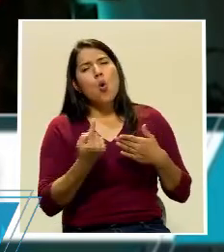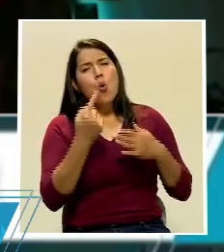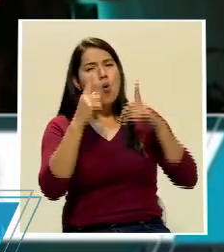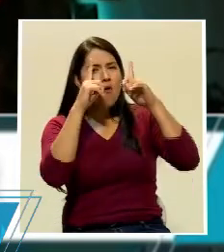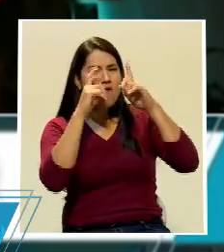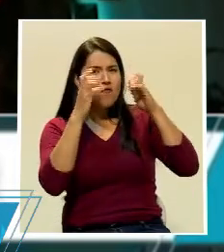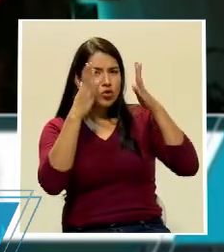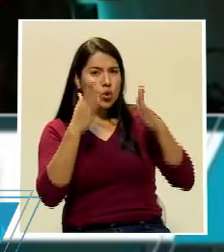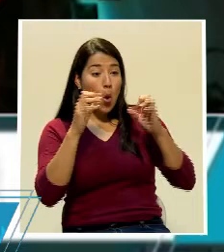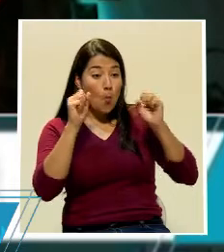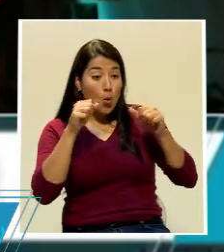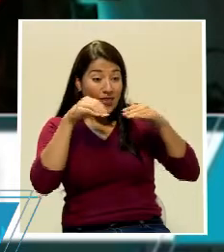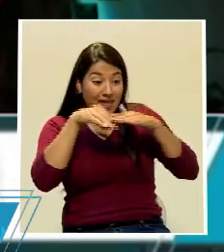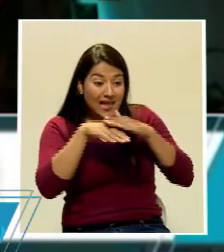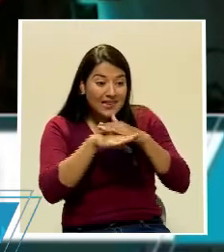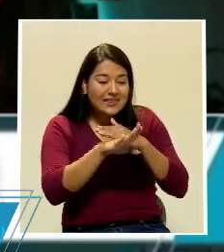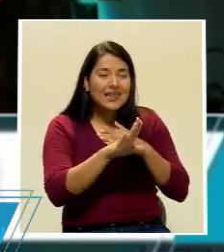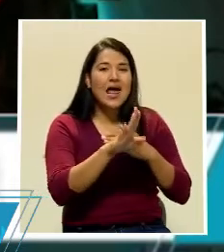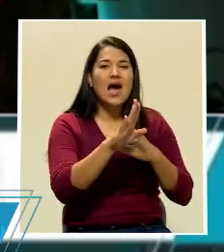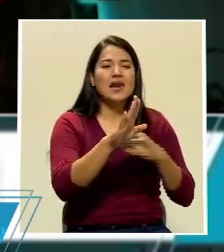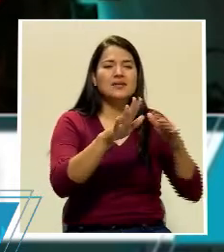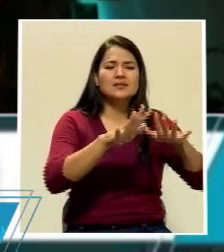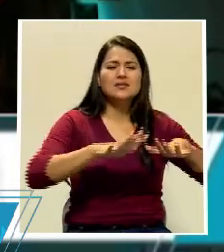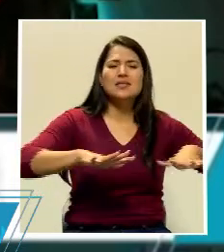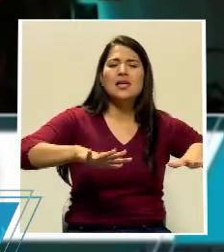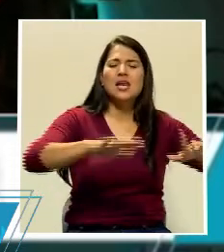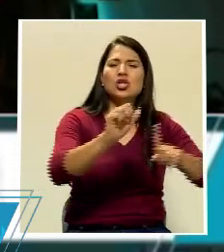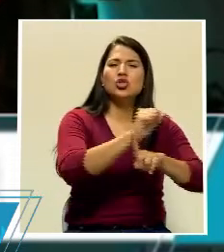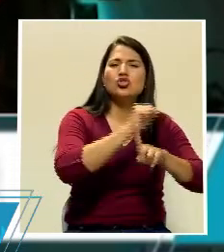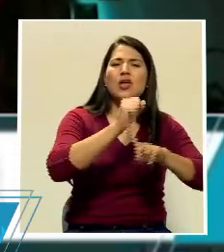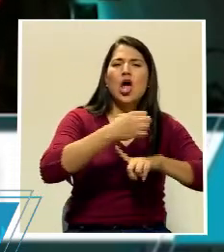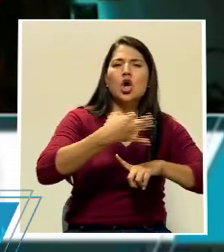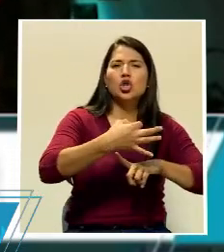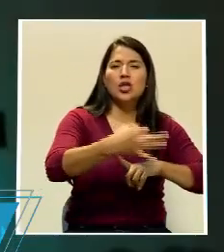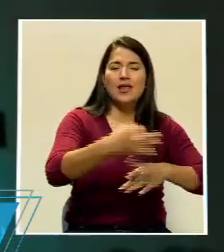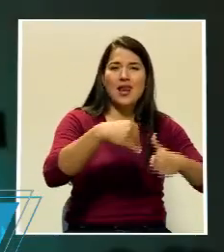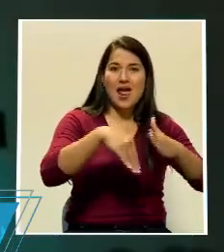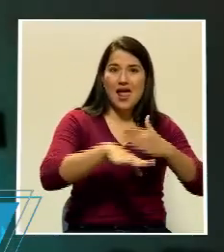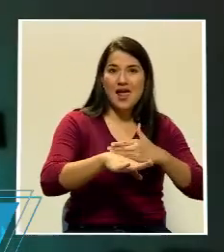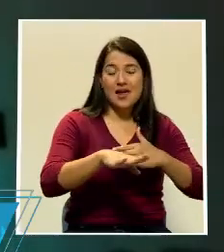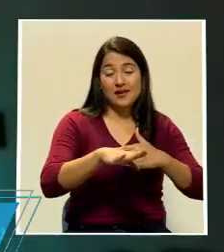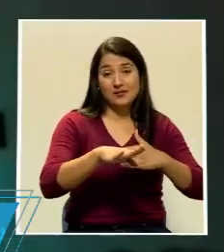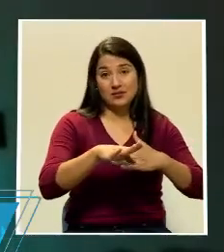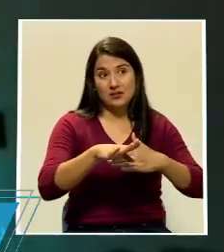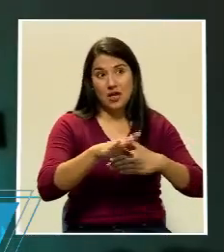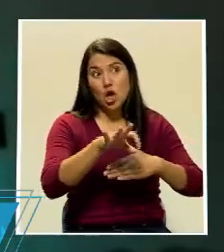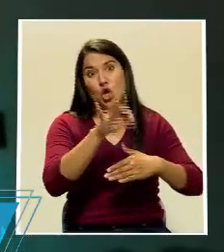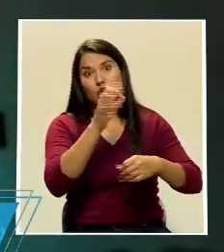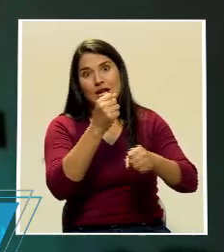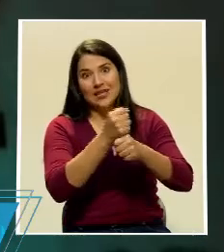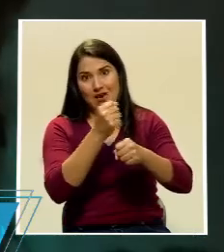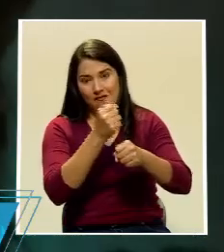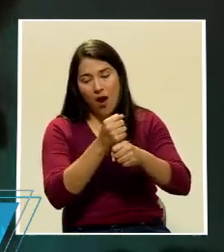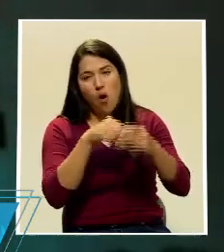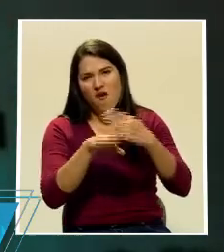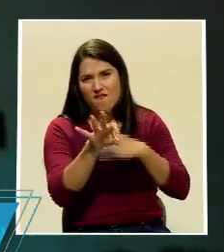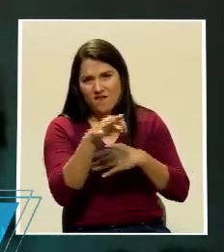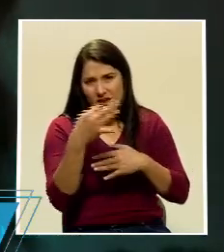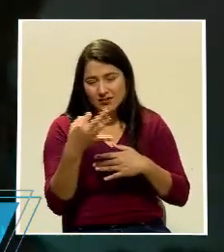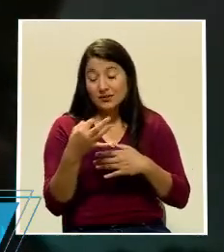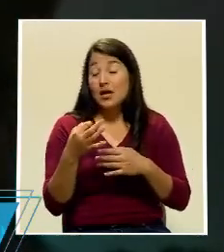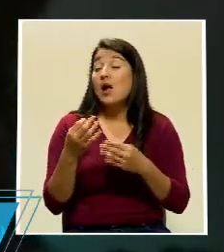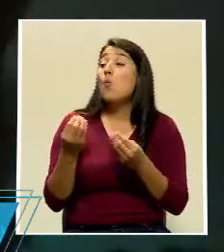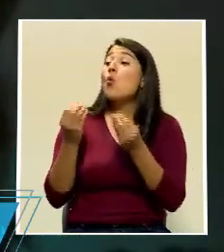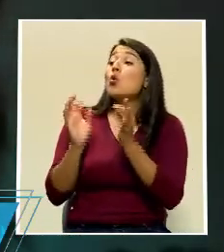el trabajo social cotidiano en la sociedad francesa? Bueno, es muy importante tener la mentalidad abierta